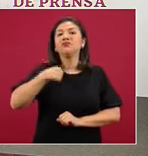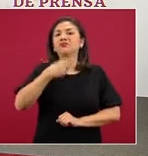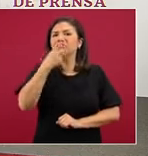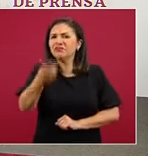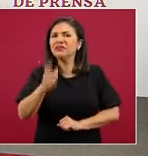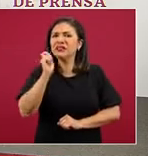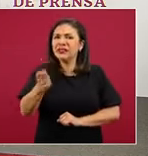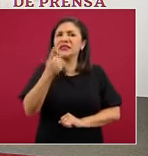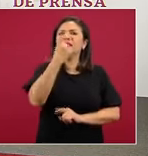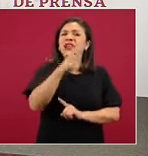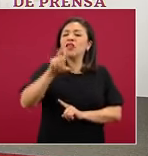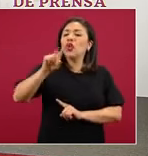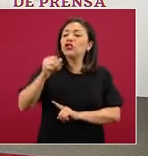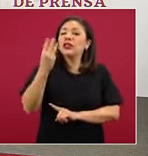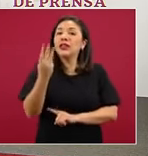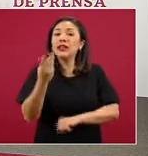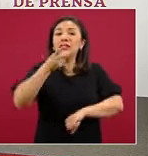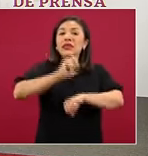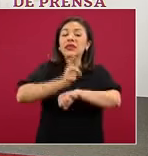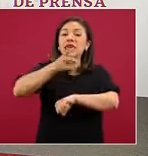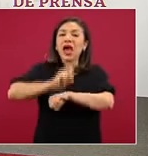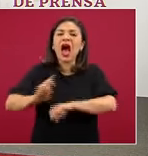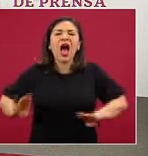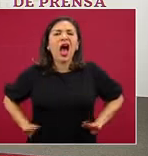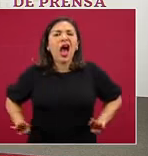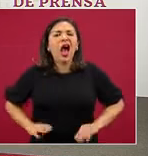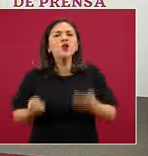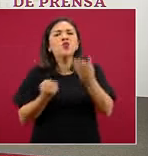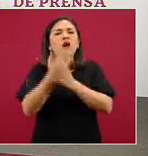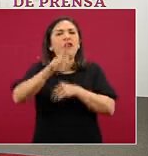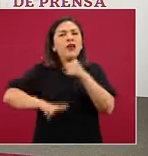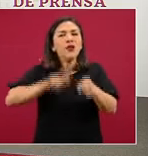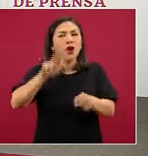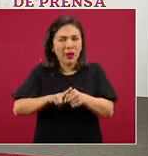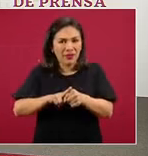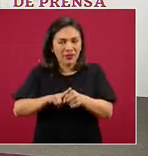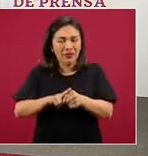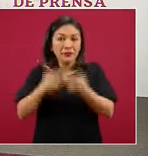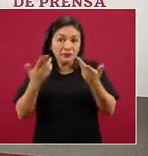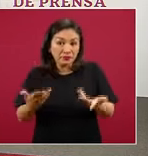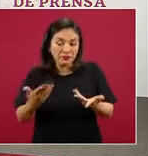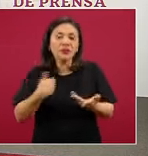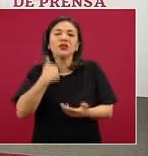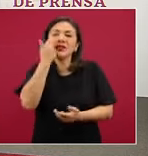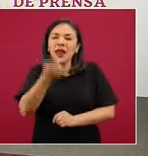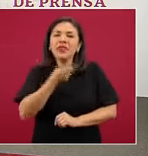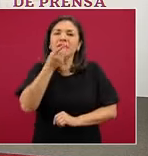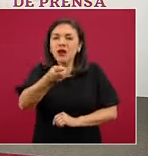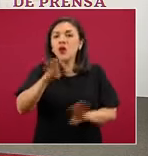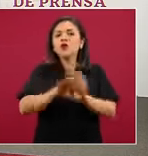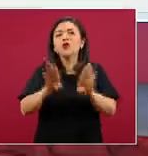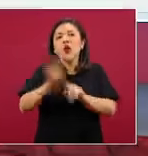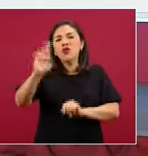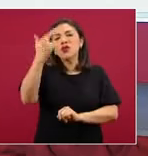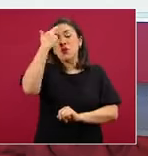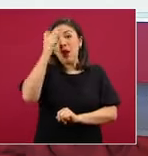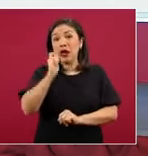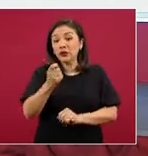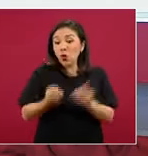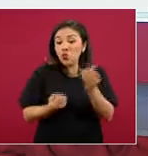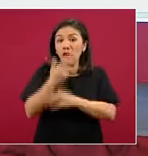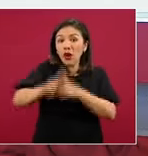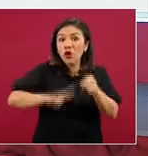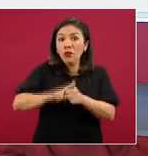decir que llevamos 183 días en este periodo de la nueva normalidad, nos gusta recordar que la nueva